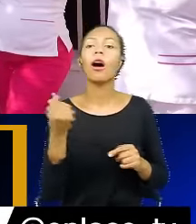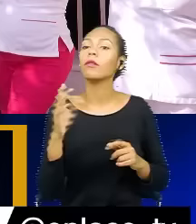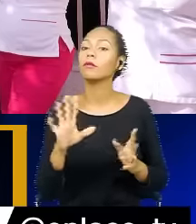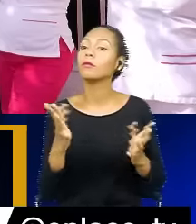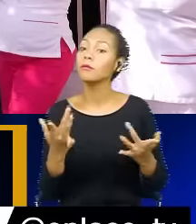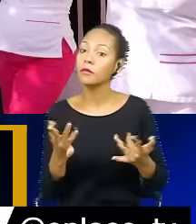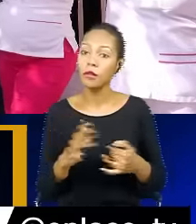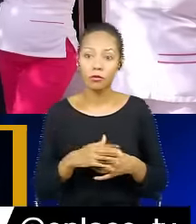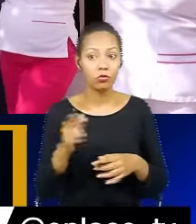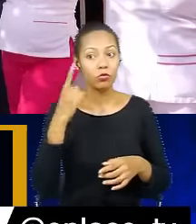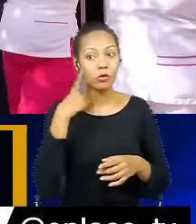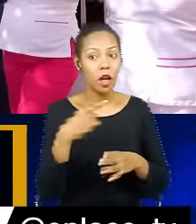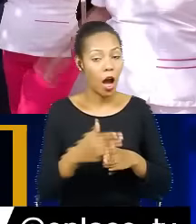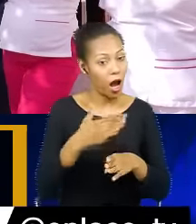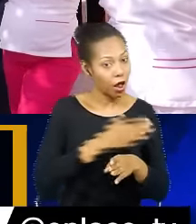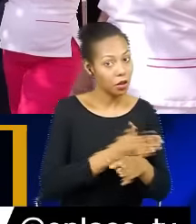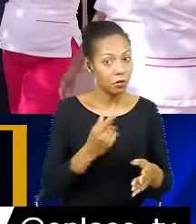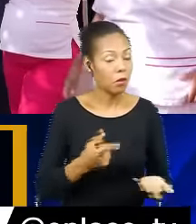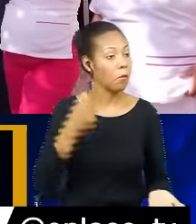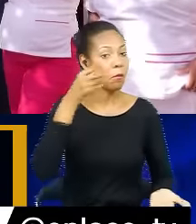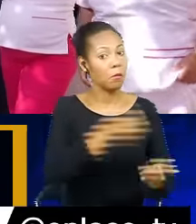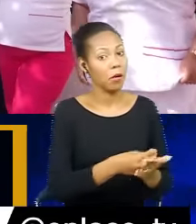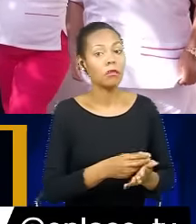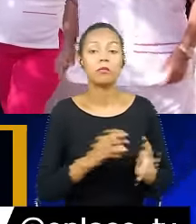inclusive pagamos un día antes de la fecha estipulada.